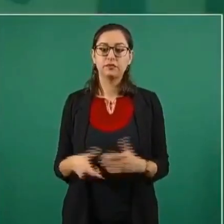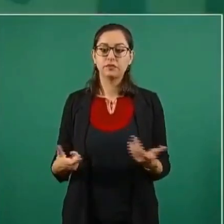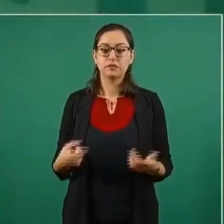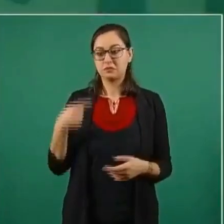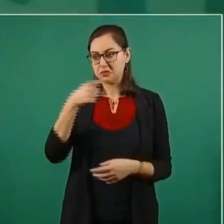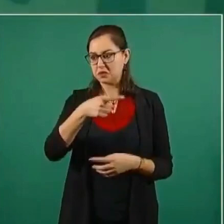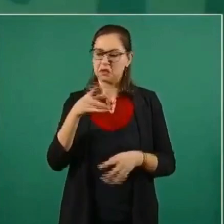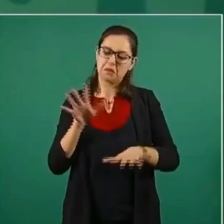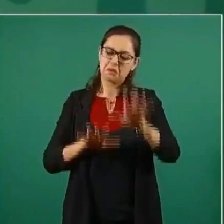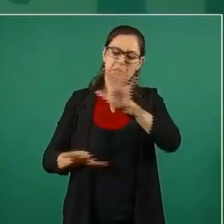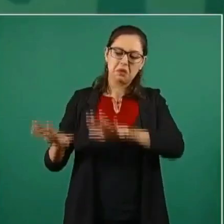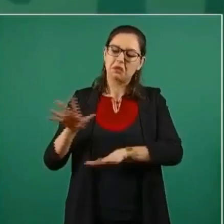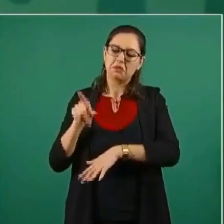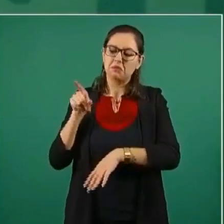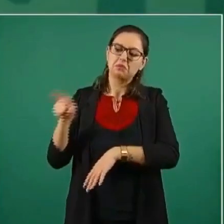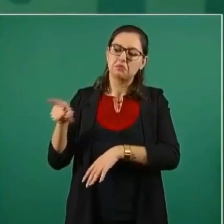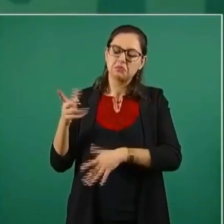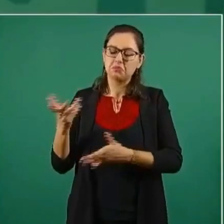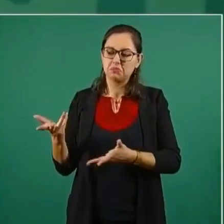manipulando,